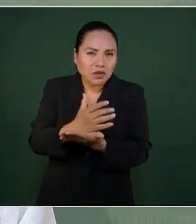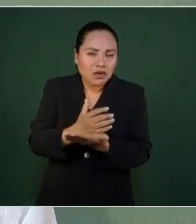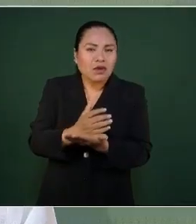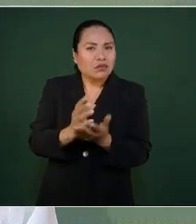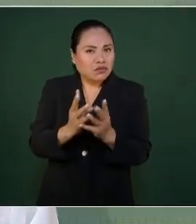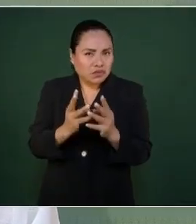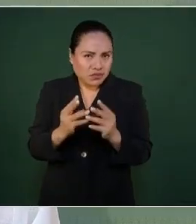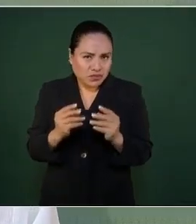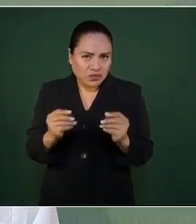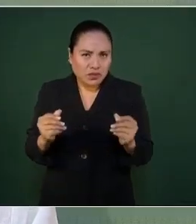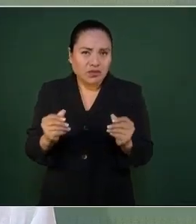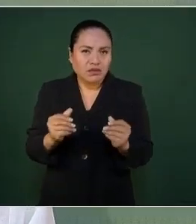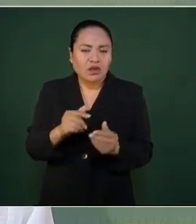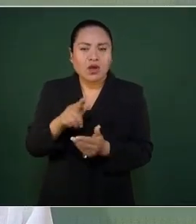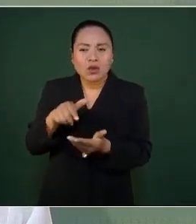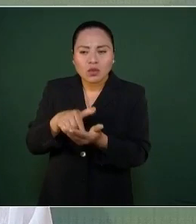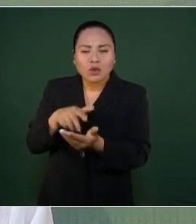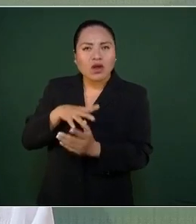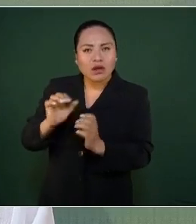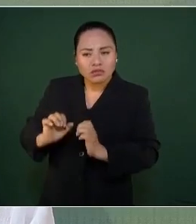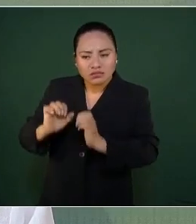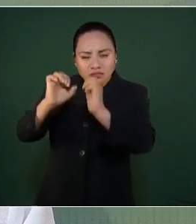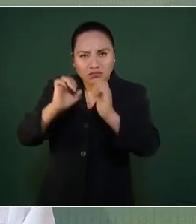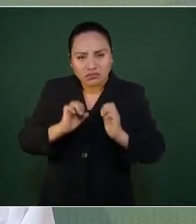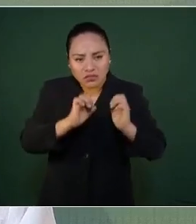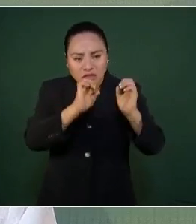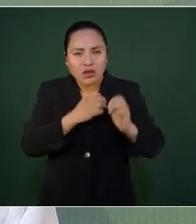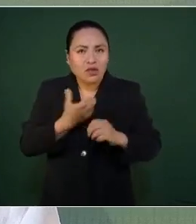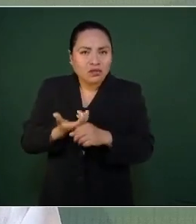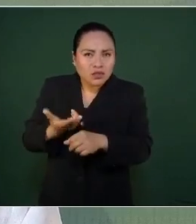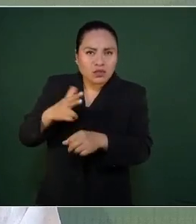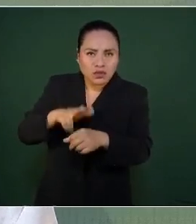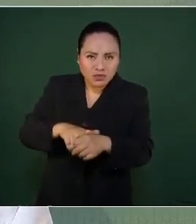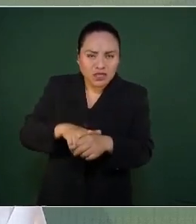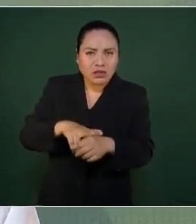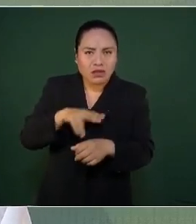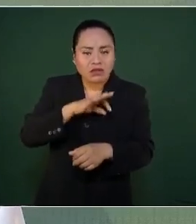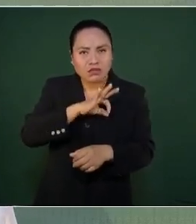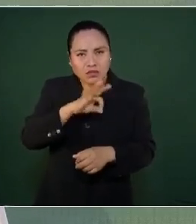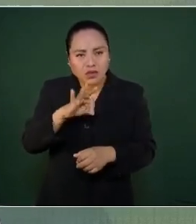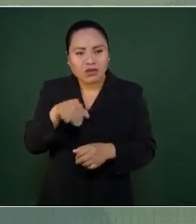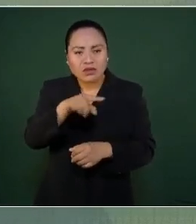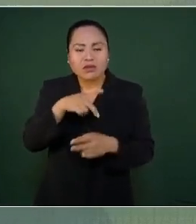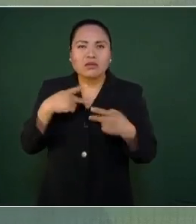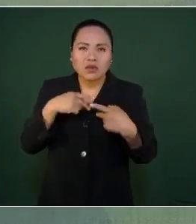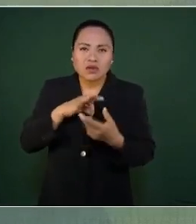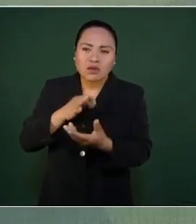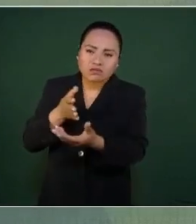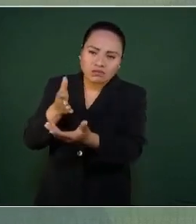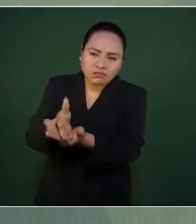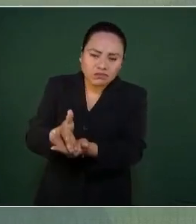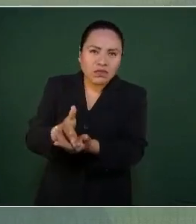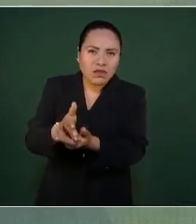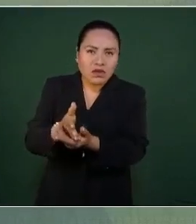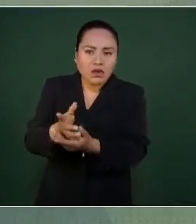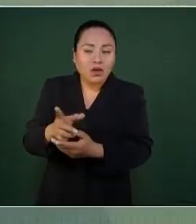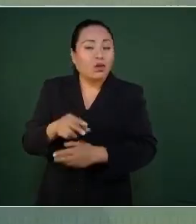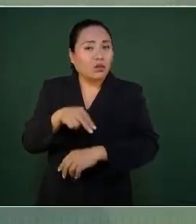de ir a centros de salud, a hospitales, que los atiendan buenos médicos,